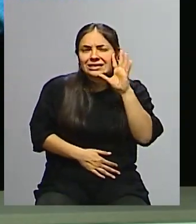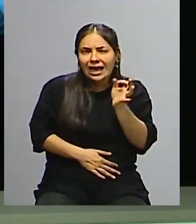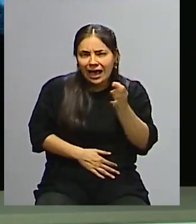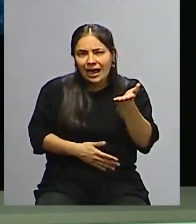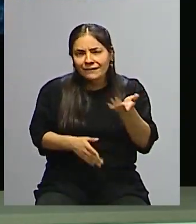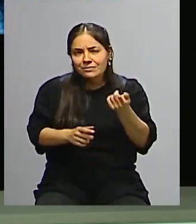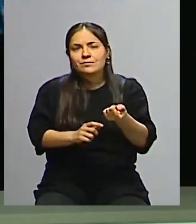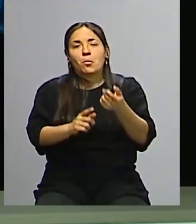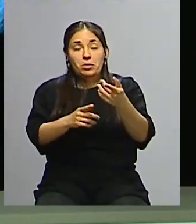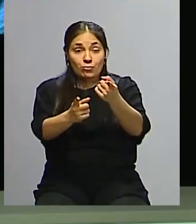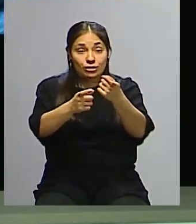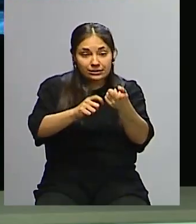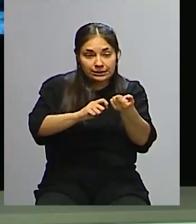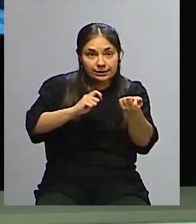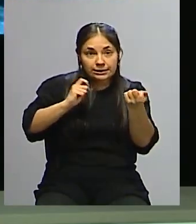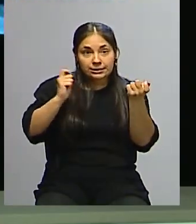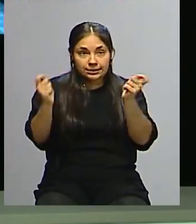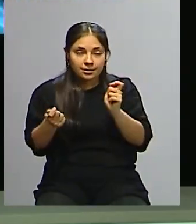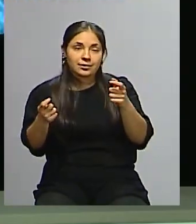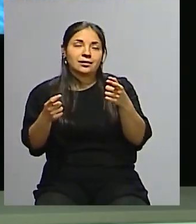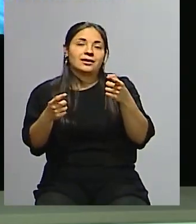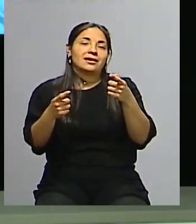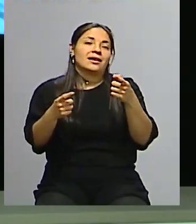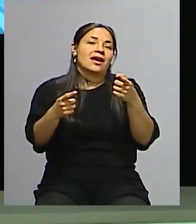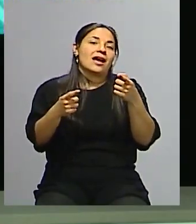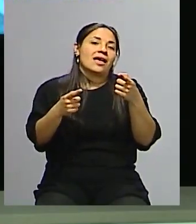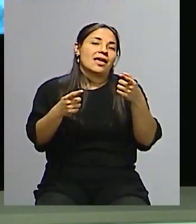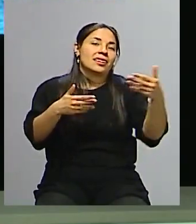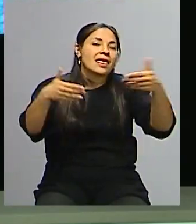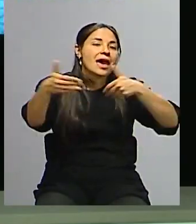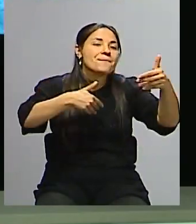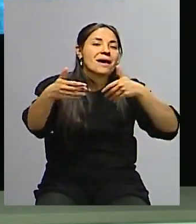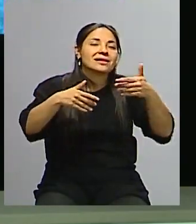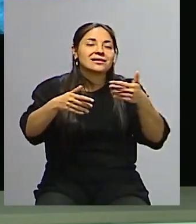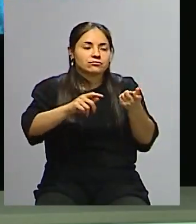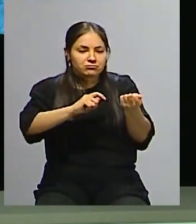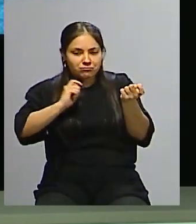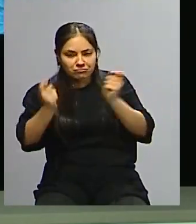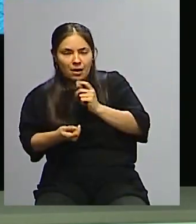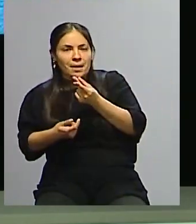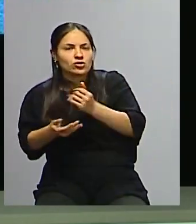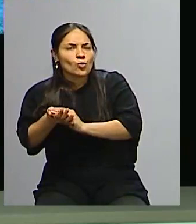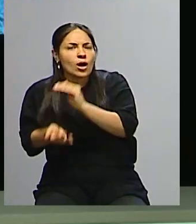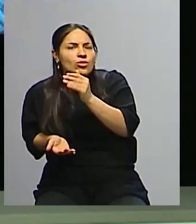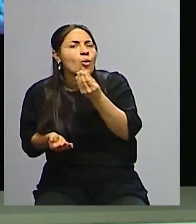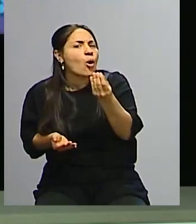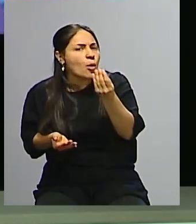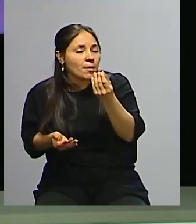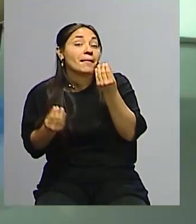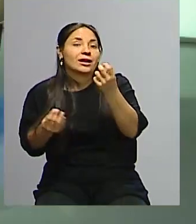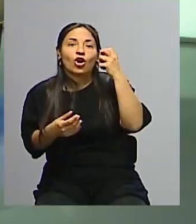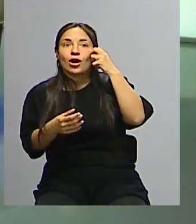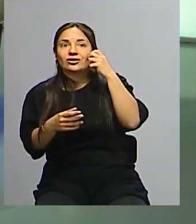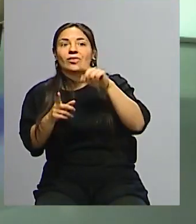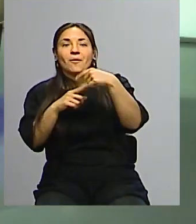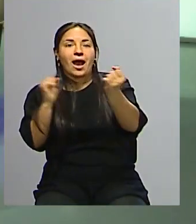esa necesidad demandada, porque la demanda es presunta, claro, en números financieros para que luego el Congreso los pueda aprobar. Le